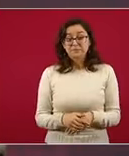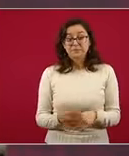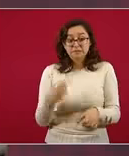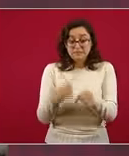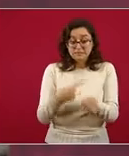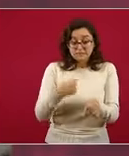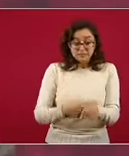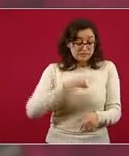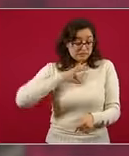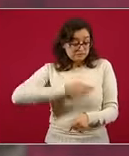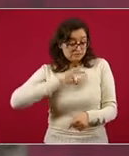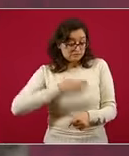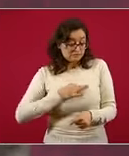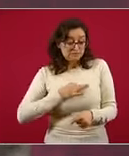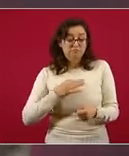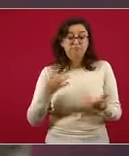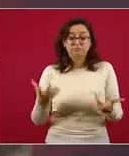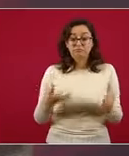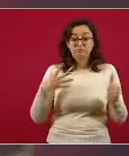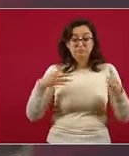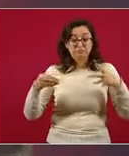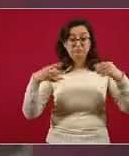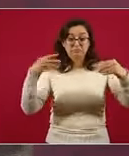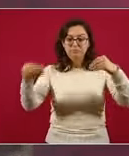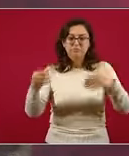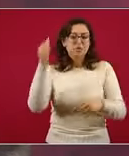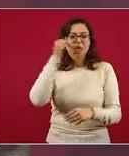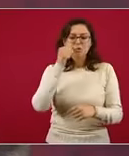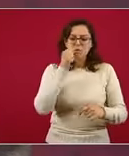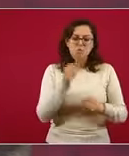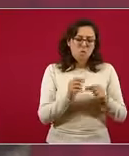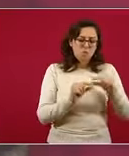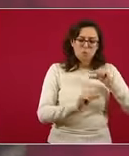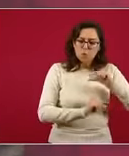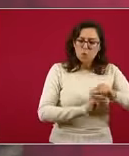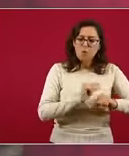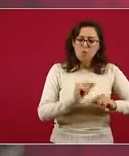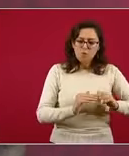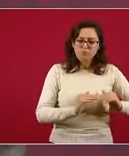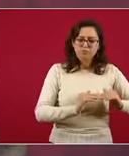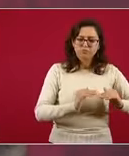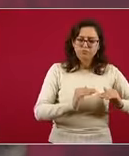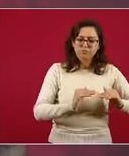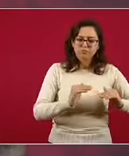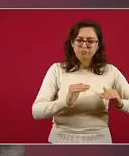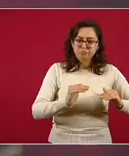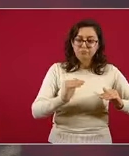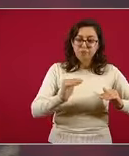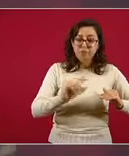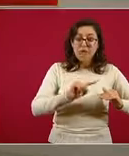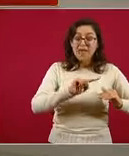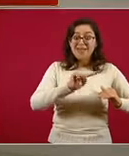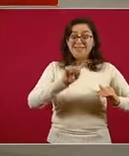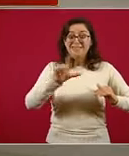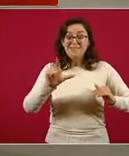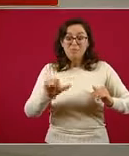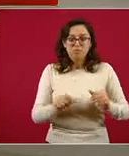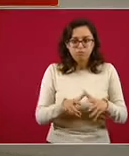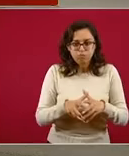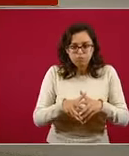enfermedades infecciosas tienen un aumento gradual al inicio, pero después tienen un aumento